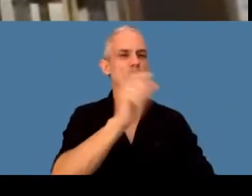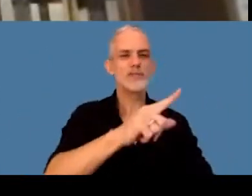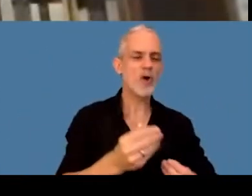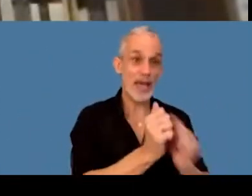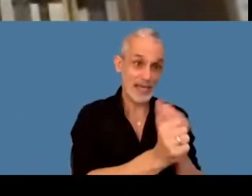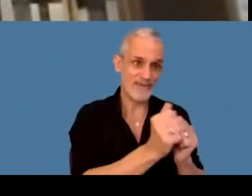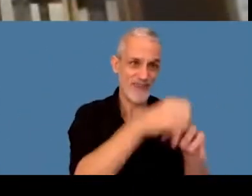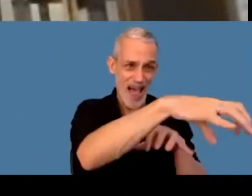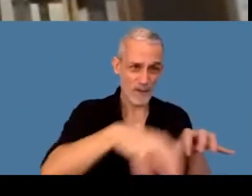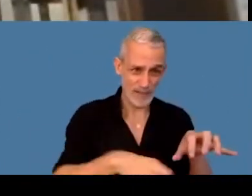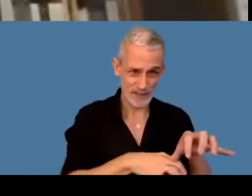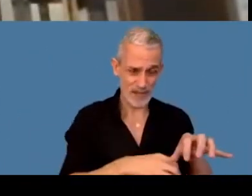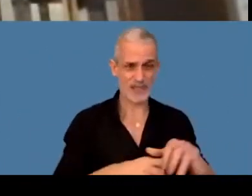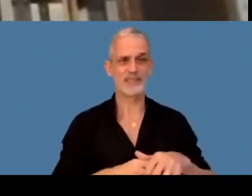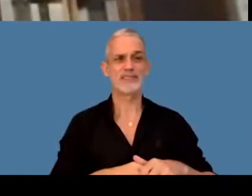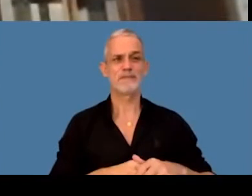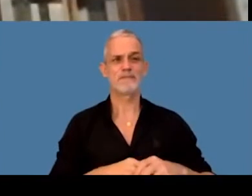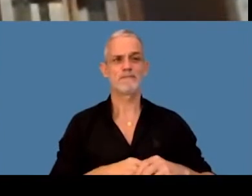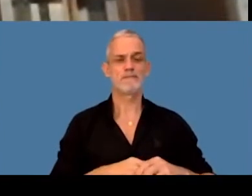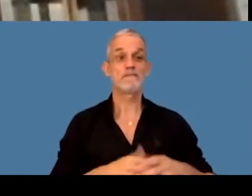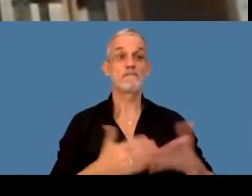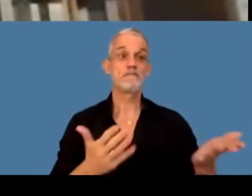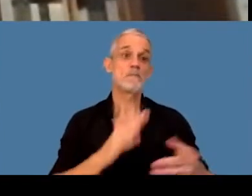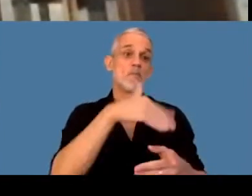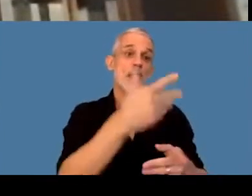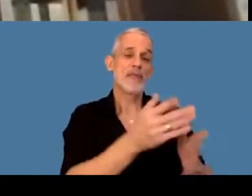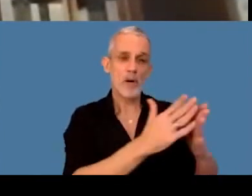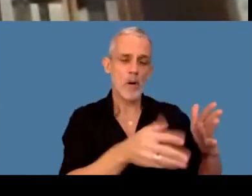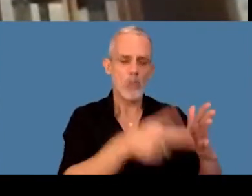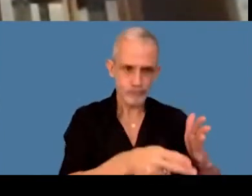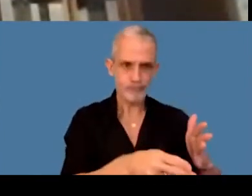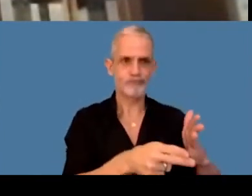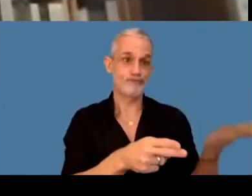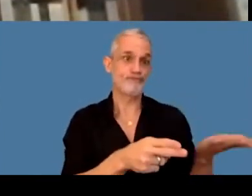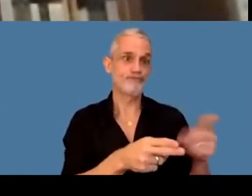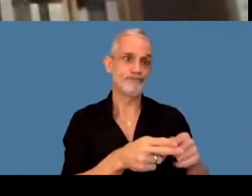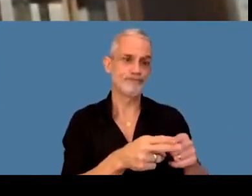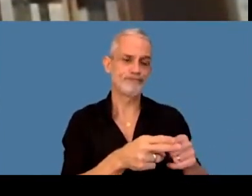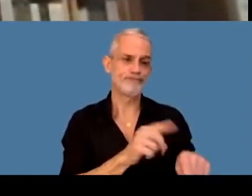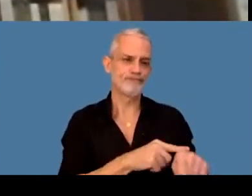industrialización, que luego va a ser interrumpido.